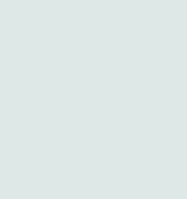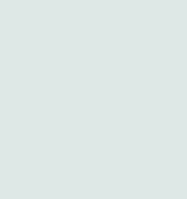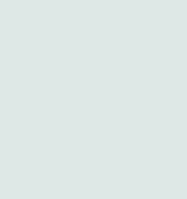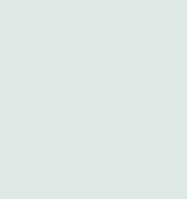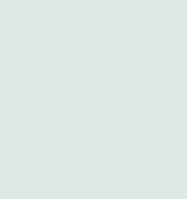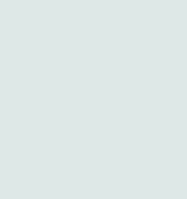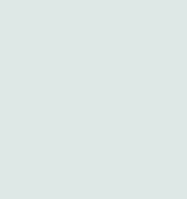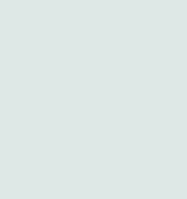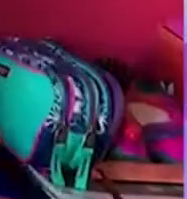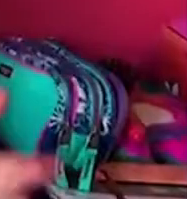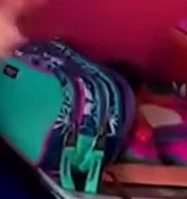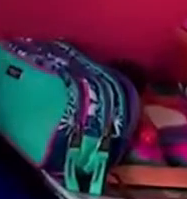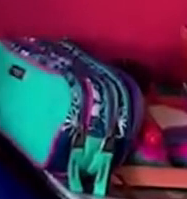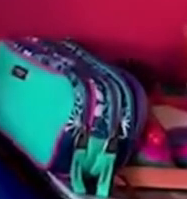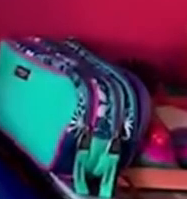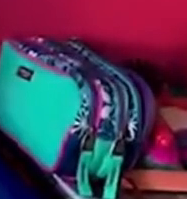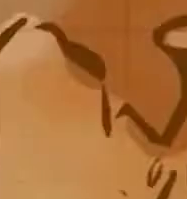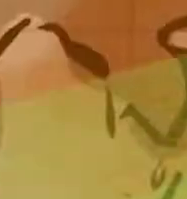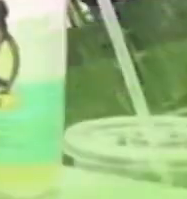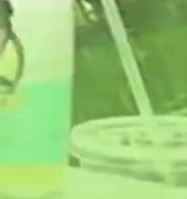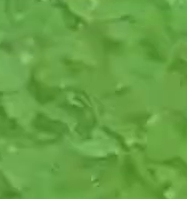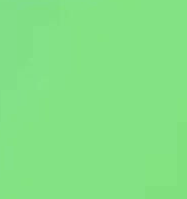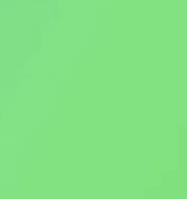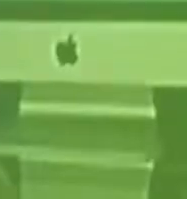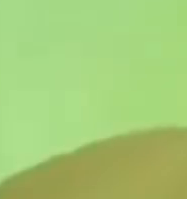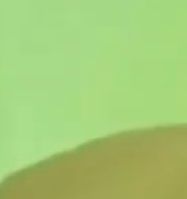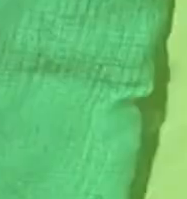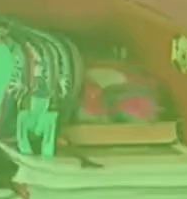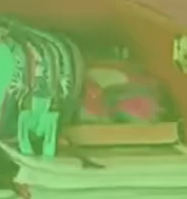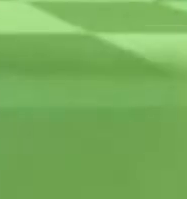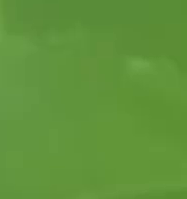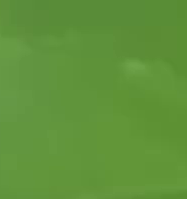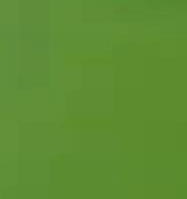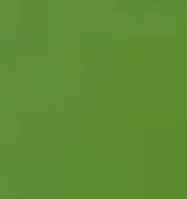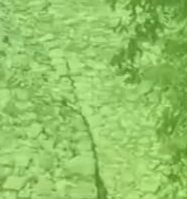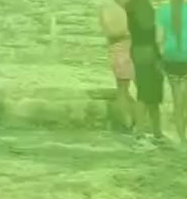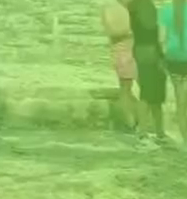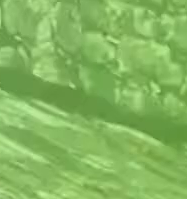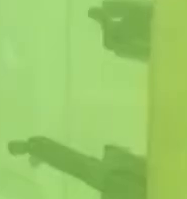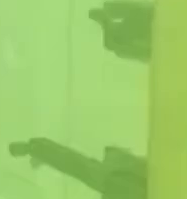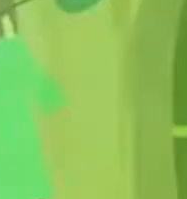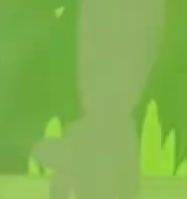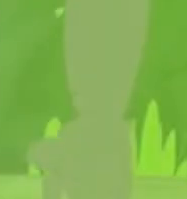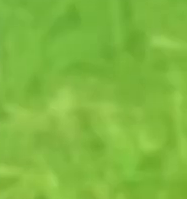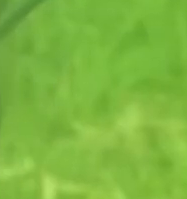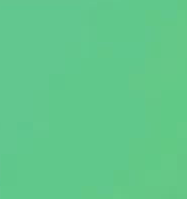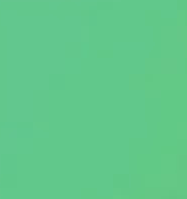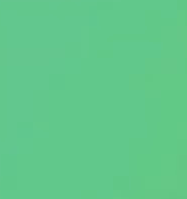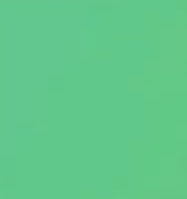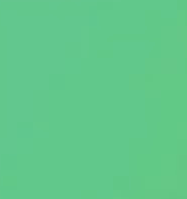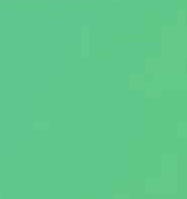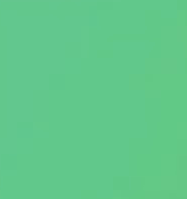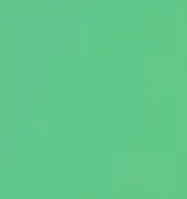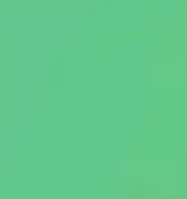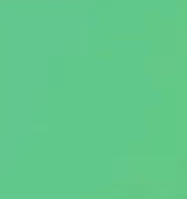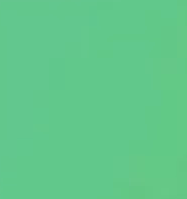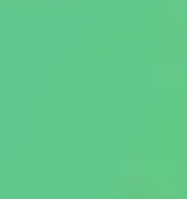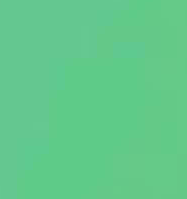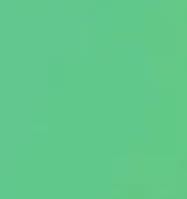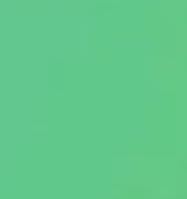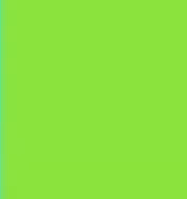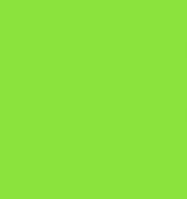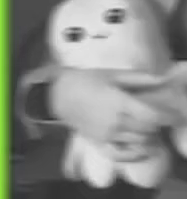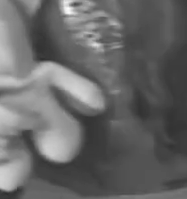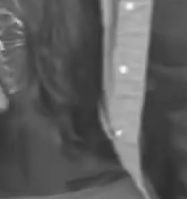León. Por tiempo es muy breve, la información noticiosa muy amplia, pero los niños saben mejor que